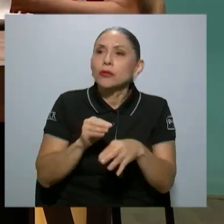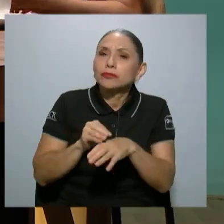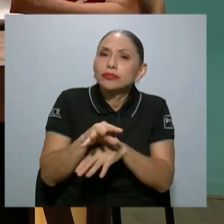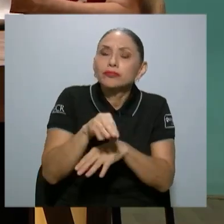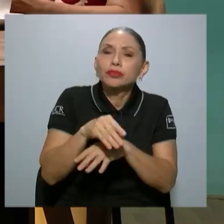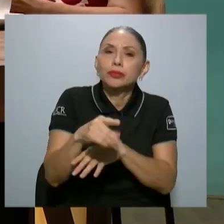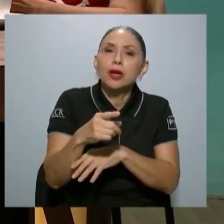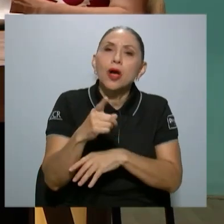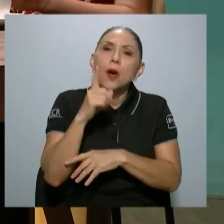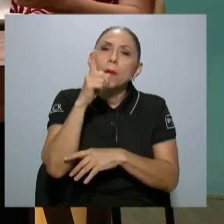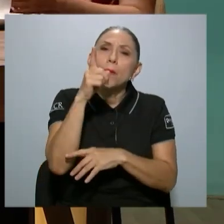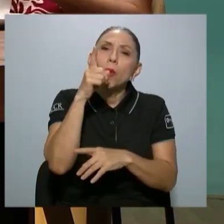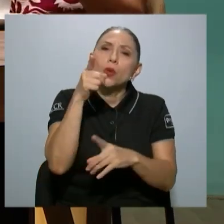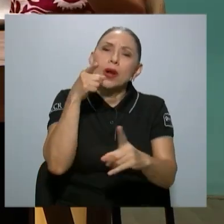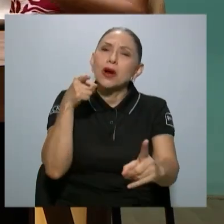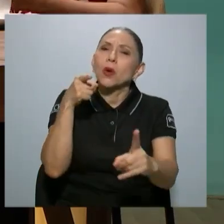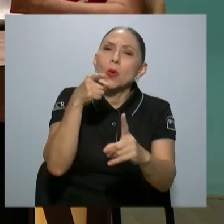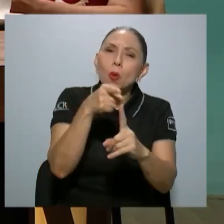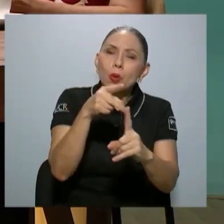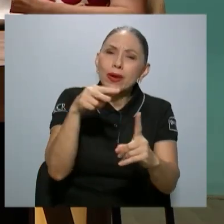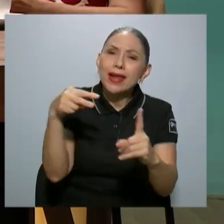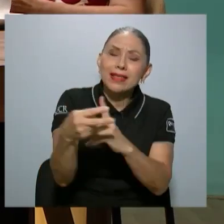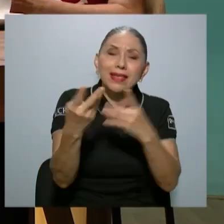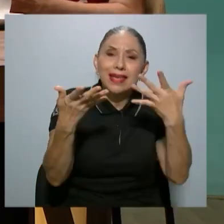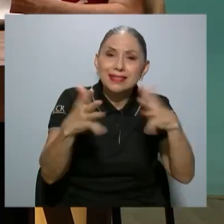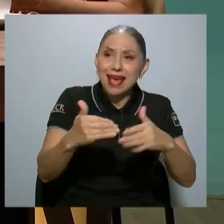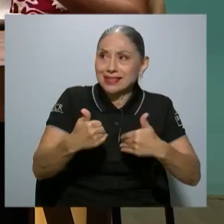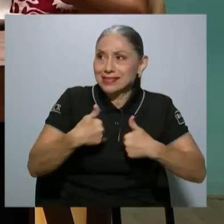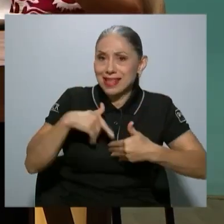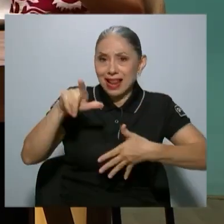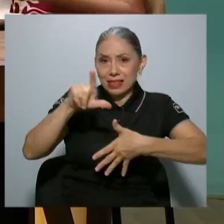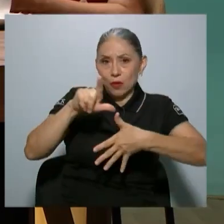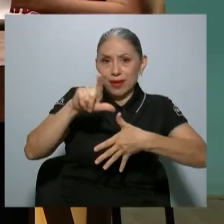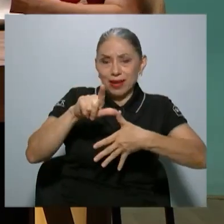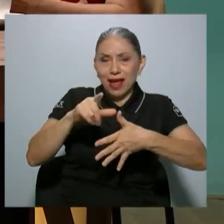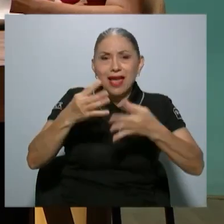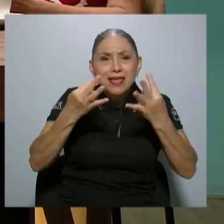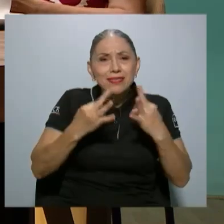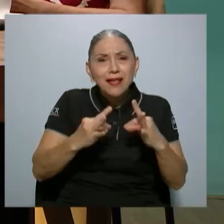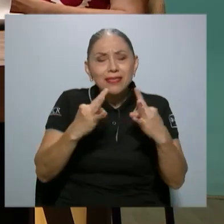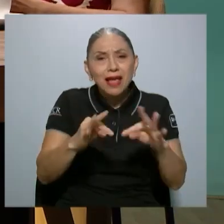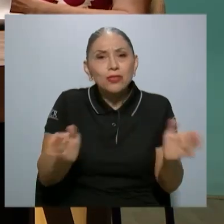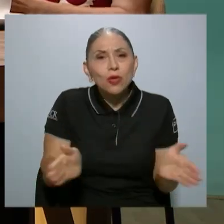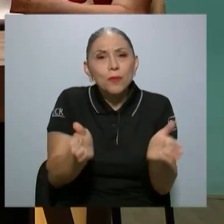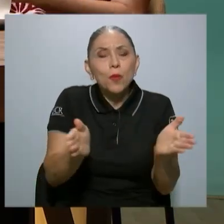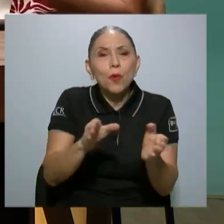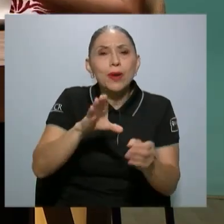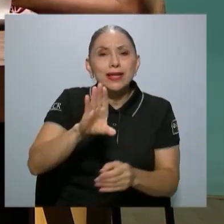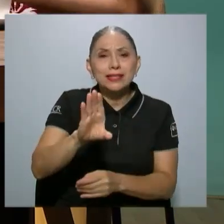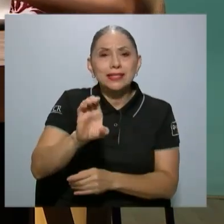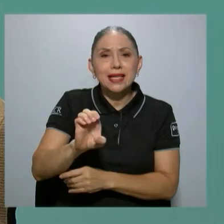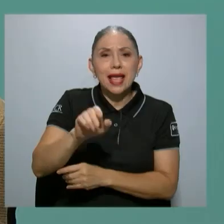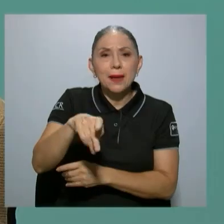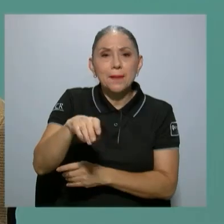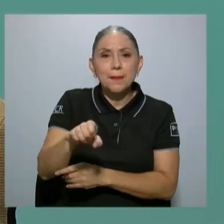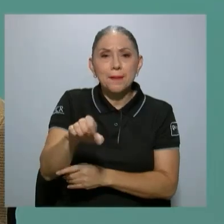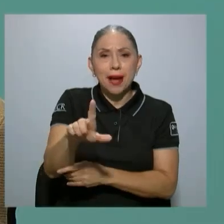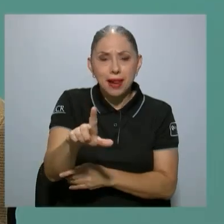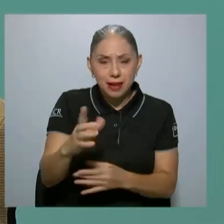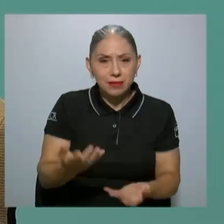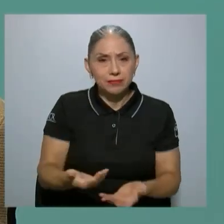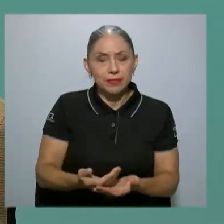por una corriente que ya existía, que estaba en toda Latinoamérica, que estaba tratando de promover CEPAL, y